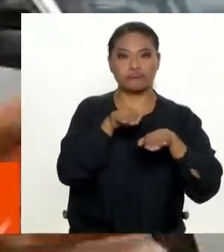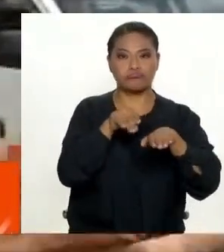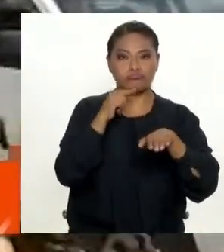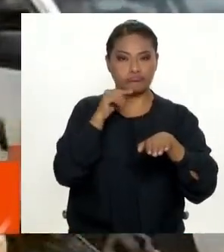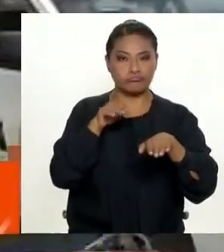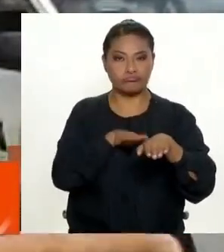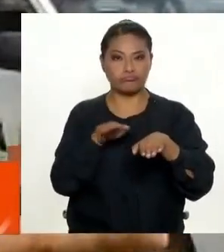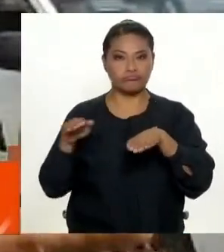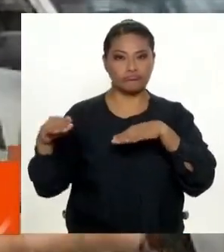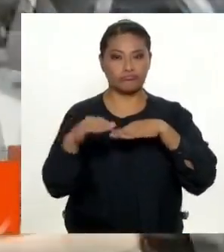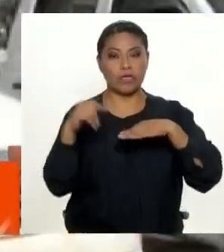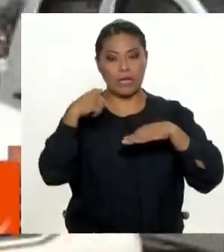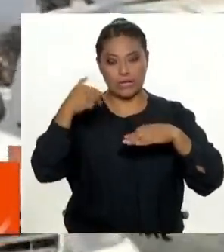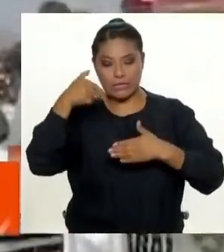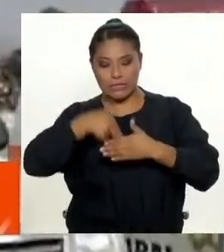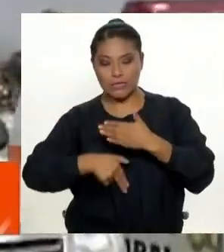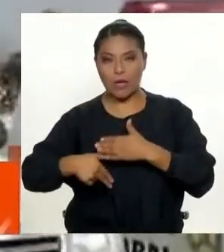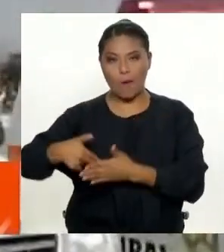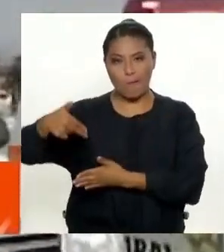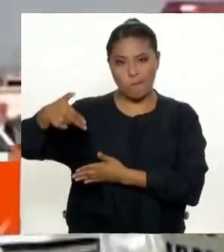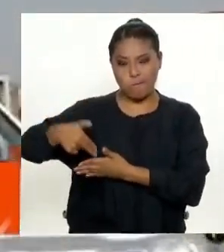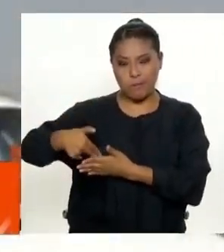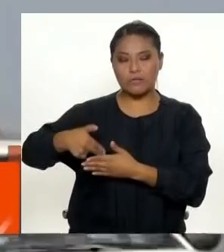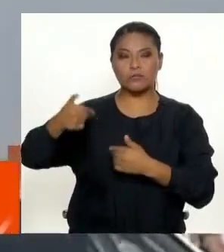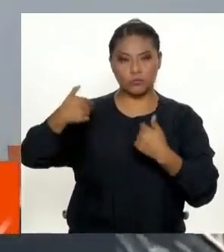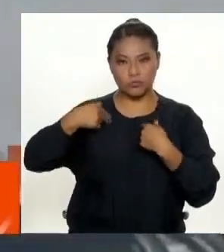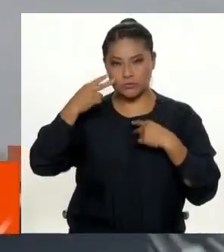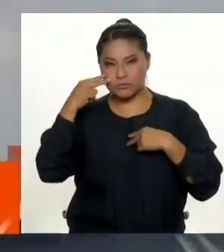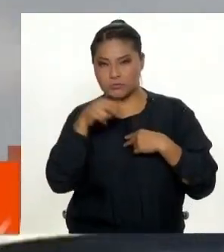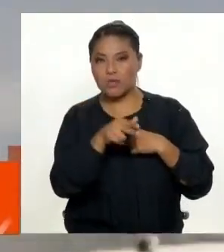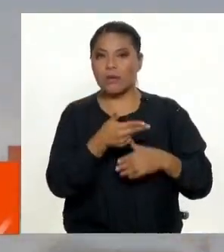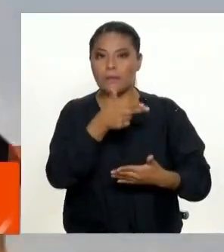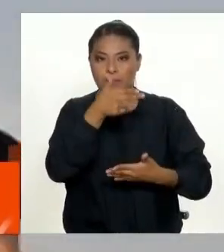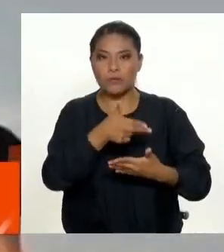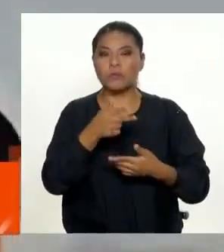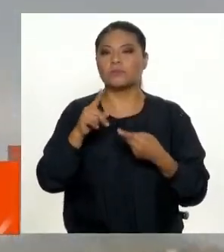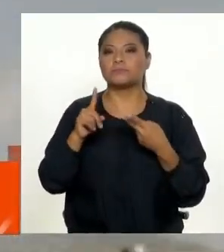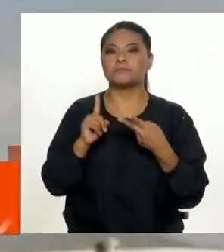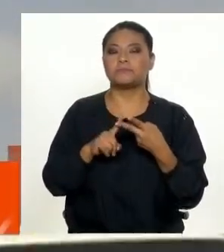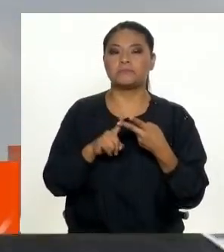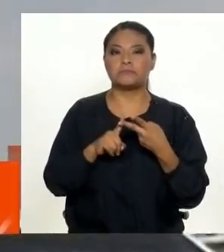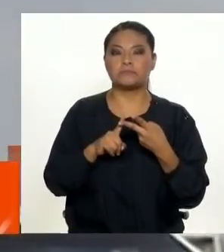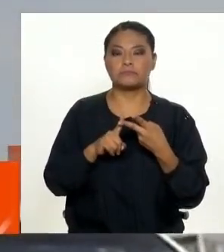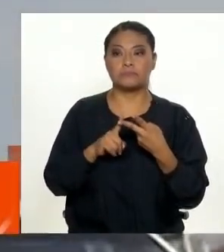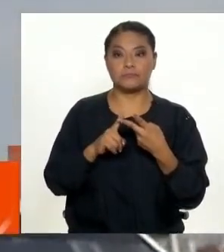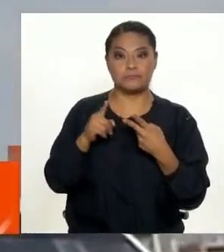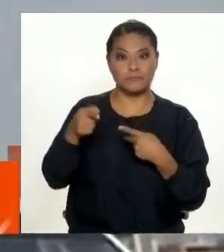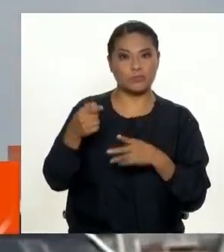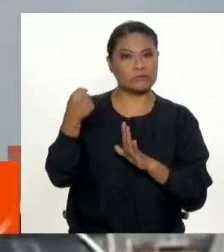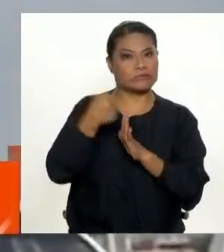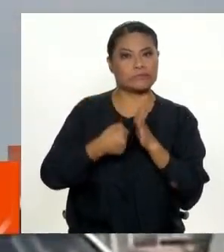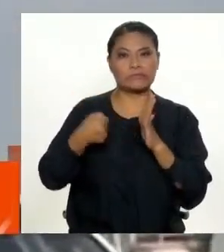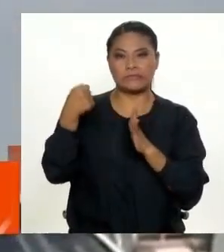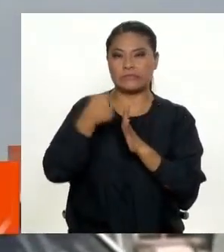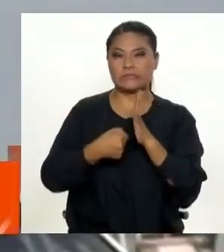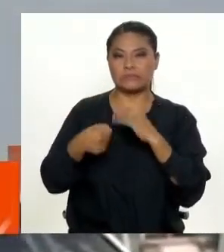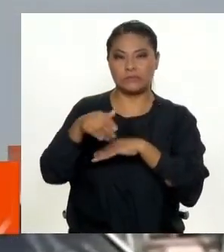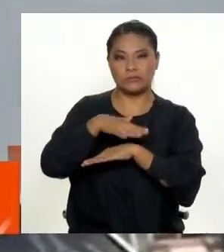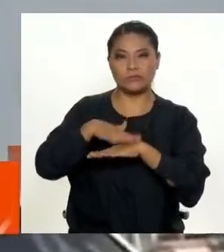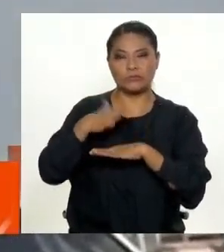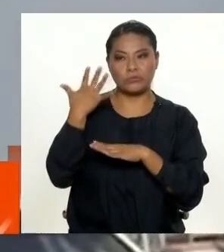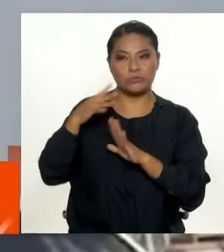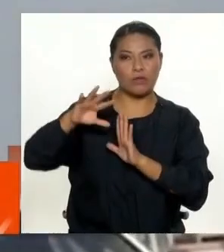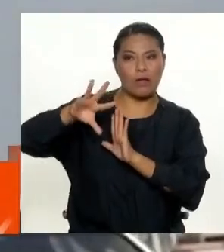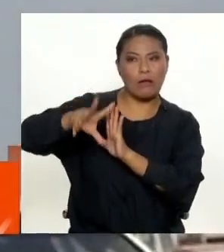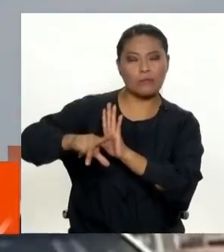dos armas, una pistola y un revólver. Estamos continuando con los operativos, la lucha contra la ola delincuencial y la ola criminal que